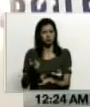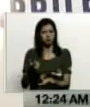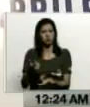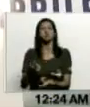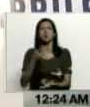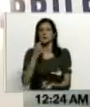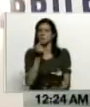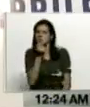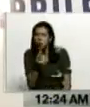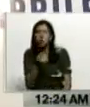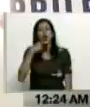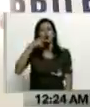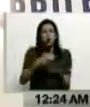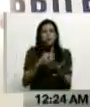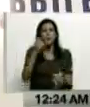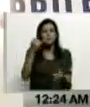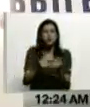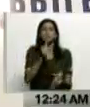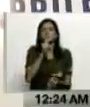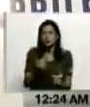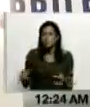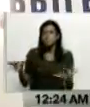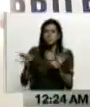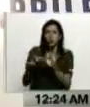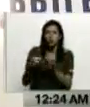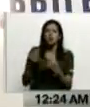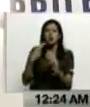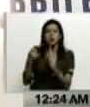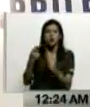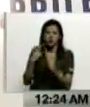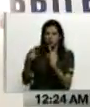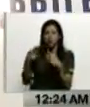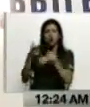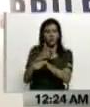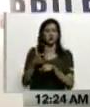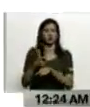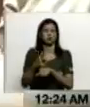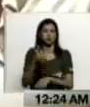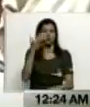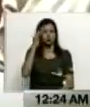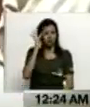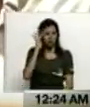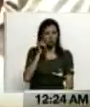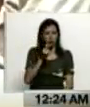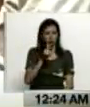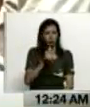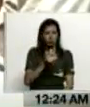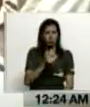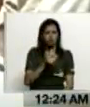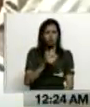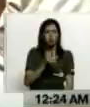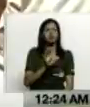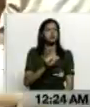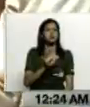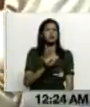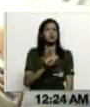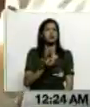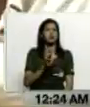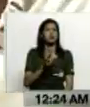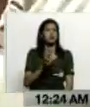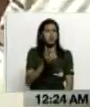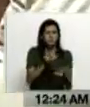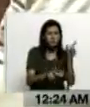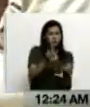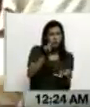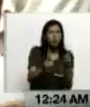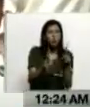disparador con nombre apellido lo vamos a decir con nombre y apellido Tú crees que en la oposición haya gente tan ingenua Bueno yo creo yo no sé